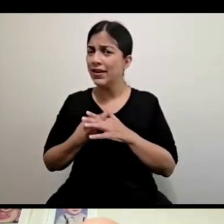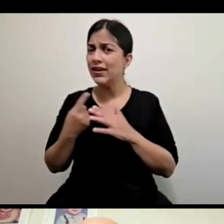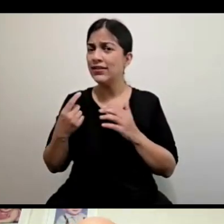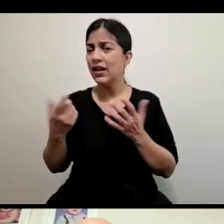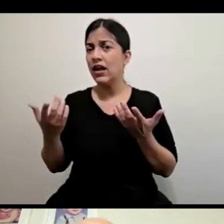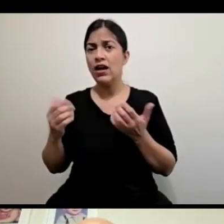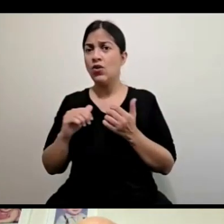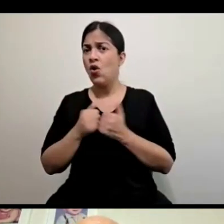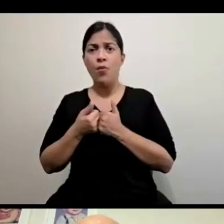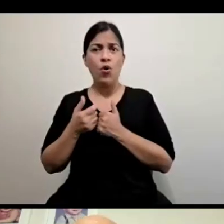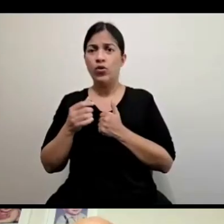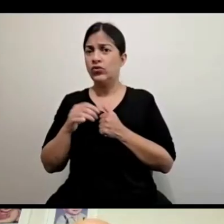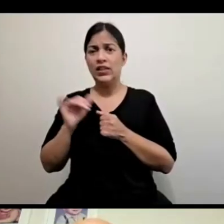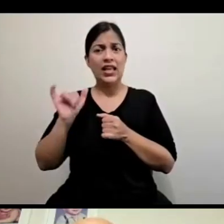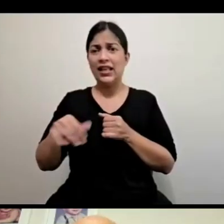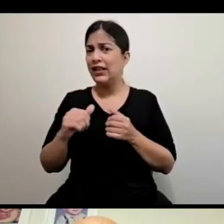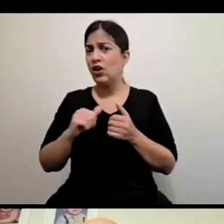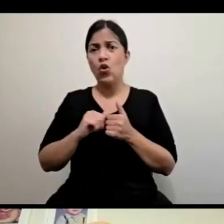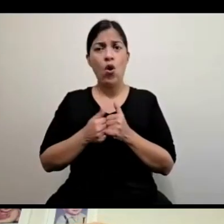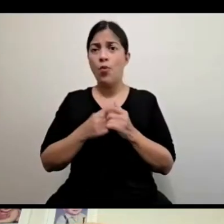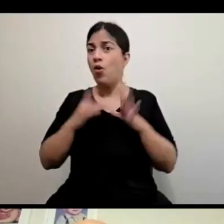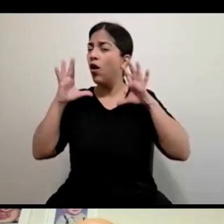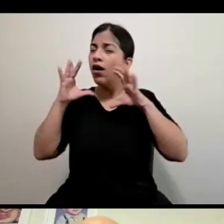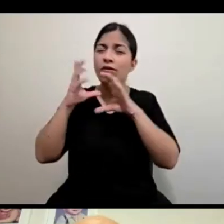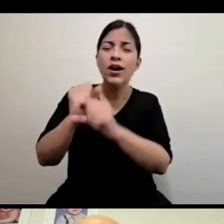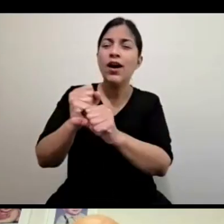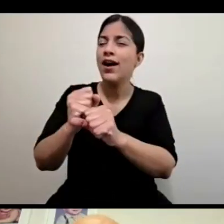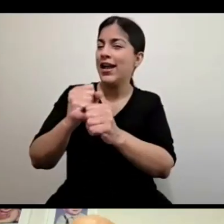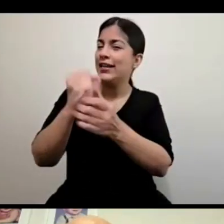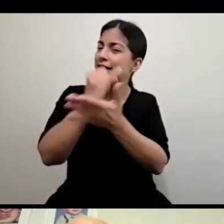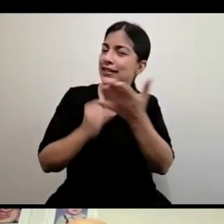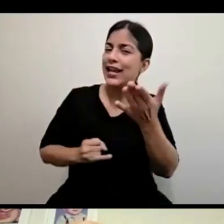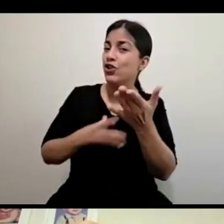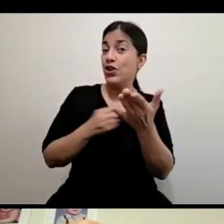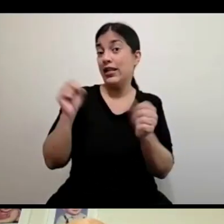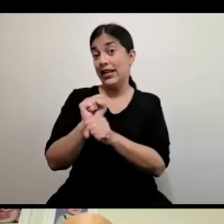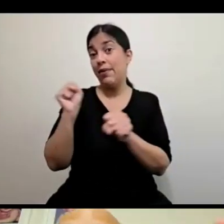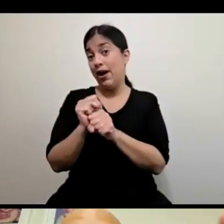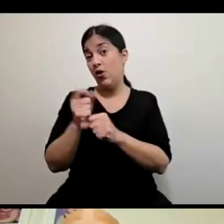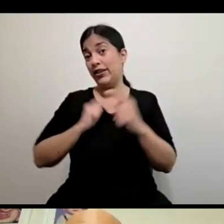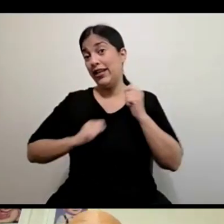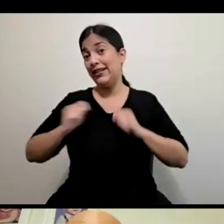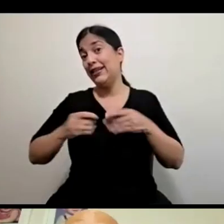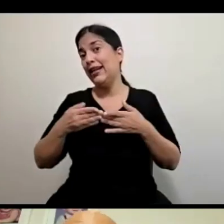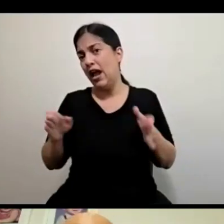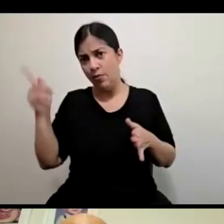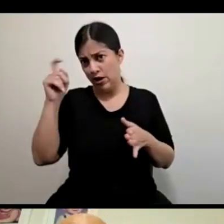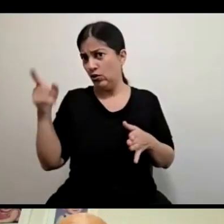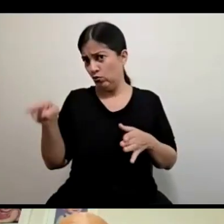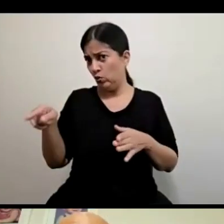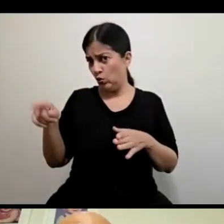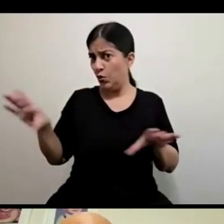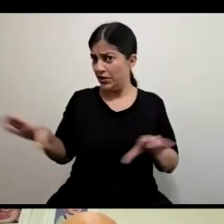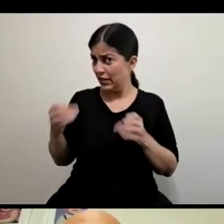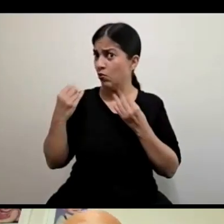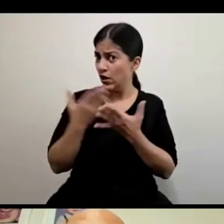te fue enamorando cada vez el diseño y el trabajo teatral en general, ¿verdad? Porque hiciste muchas cosas